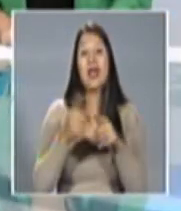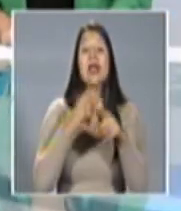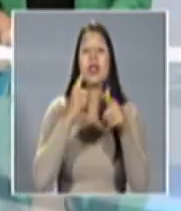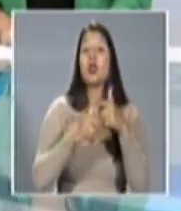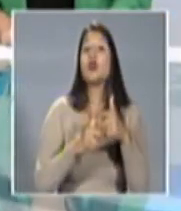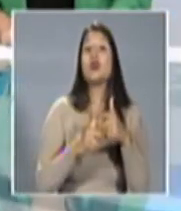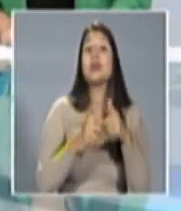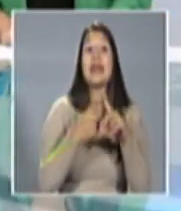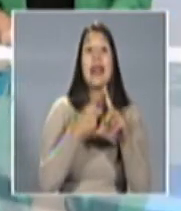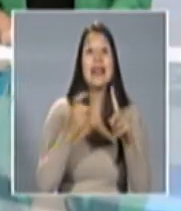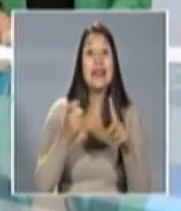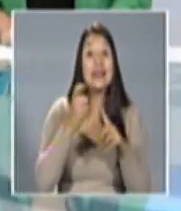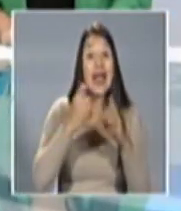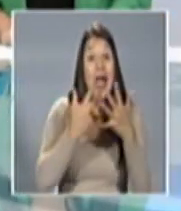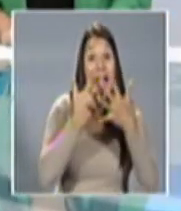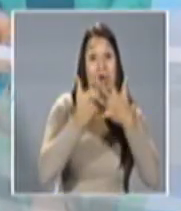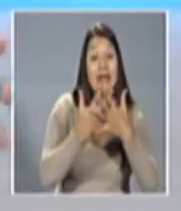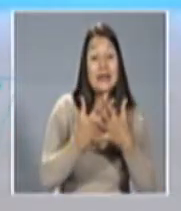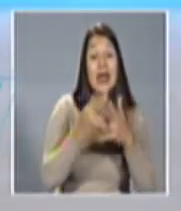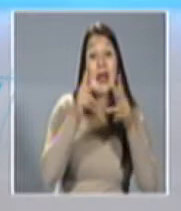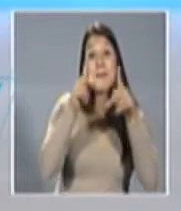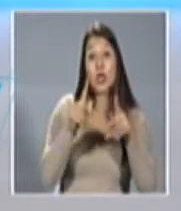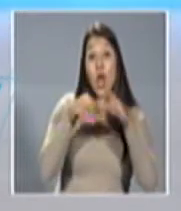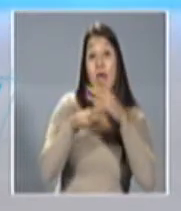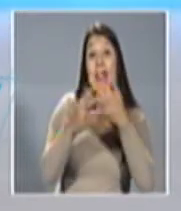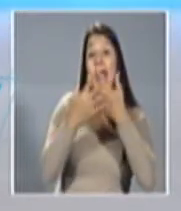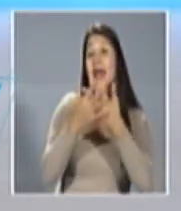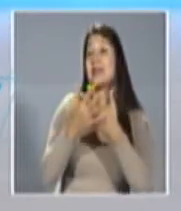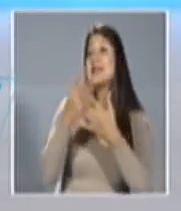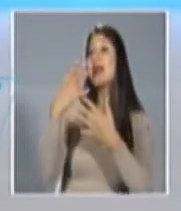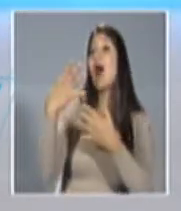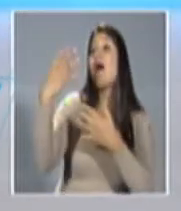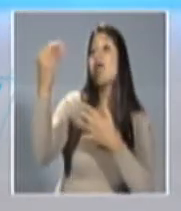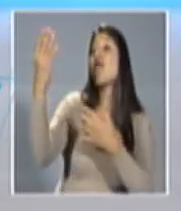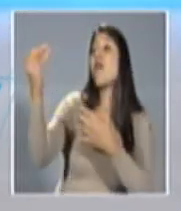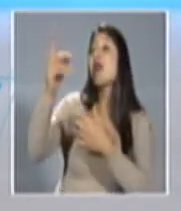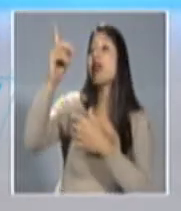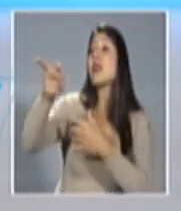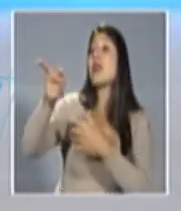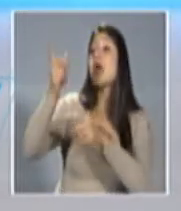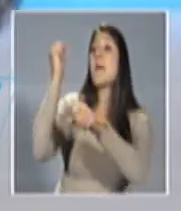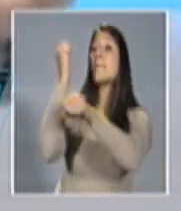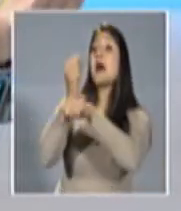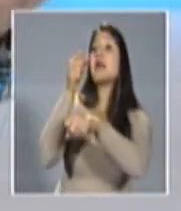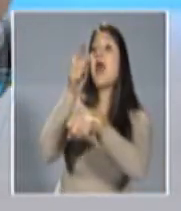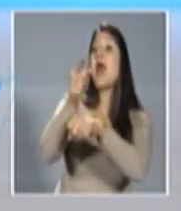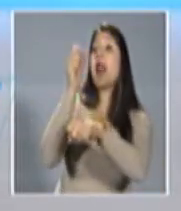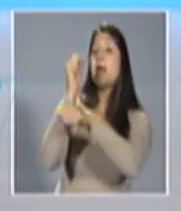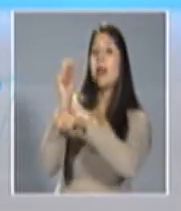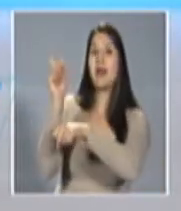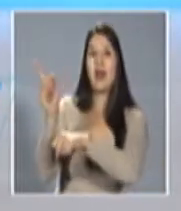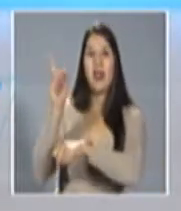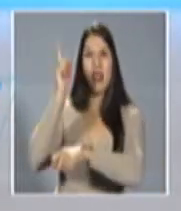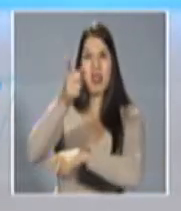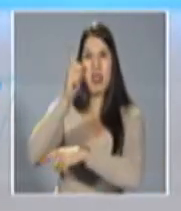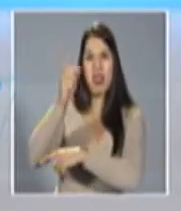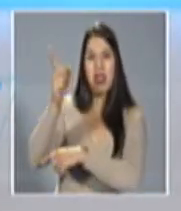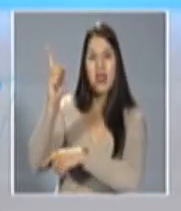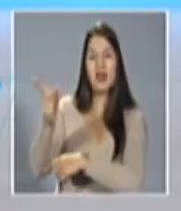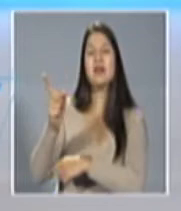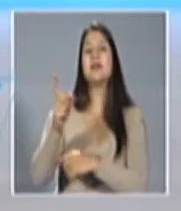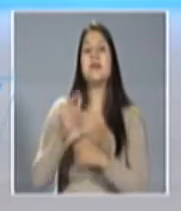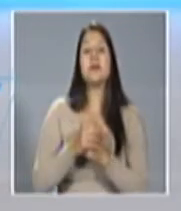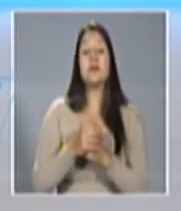ordenan homicidios, por ejemplo. Esa es una conexión que hay, es decir, los jefes de las bandas criminales desde la cárcel ordenan homicidios, ordenan que maten a